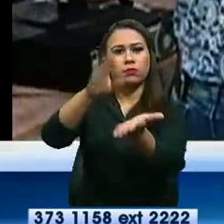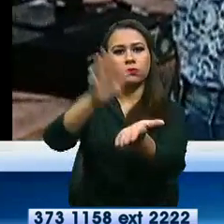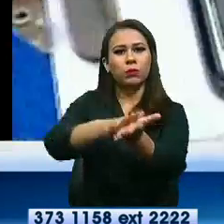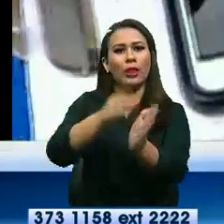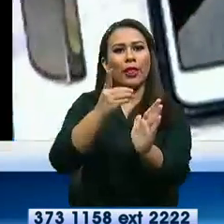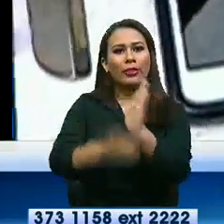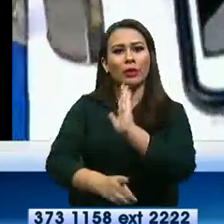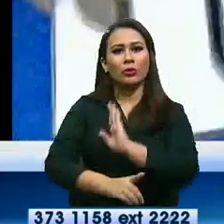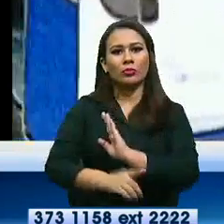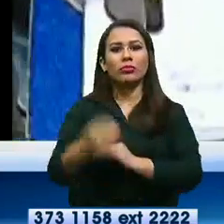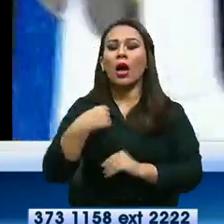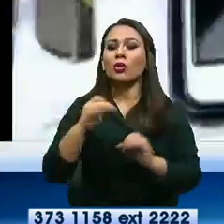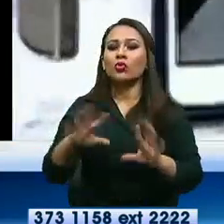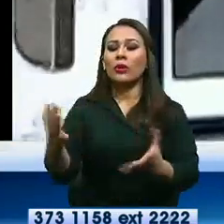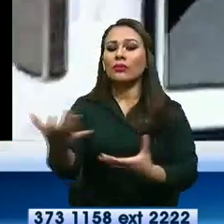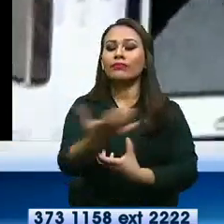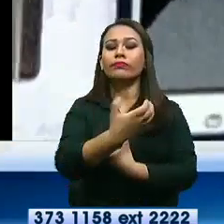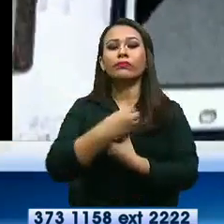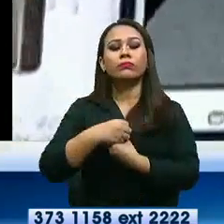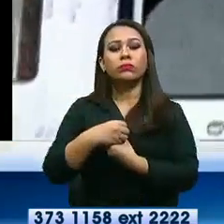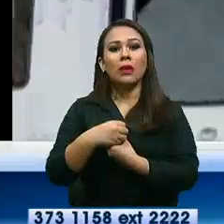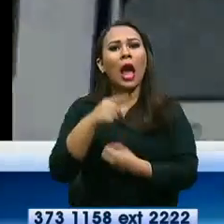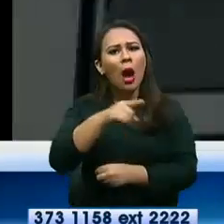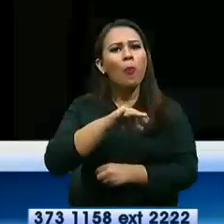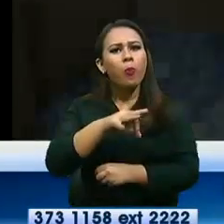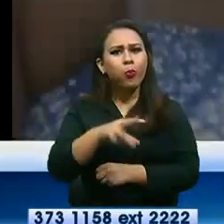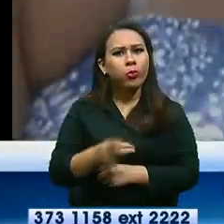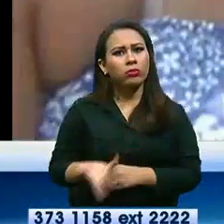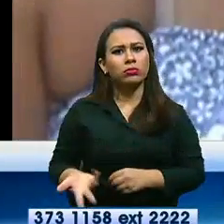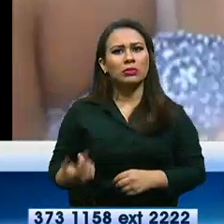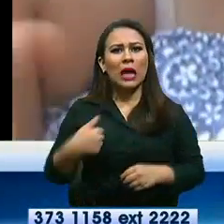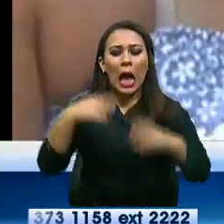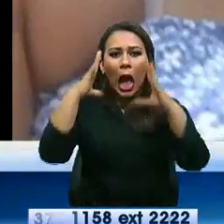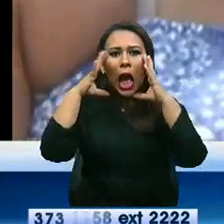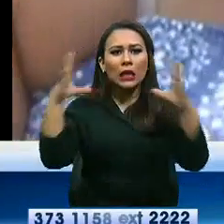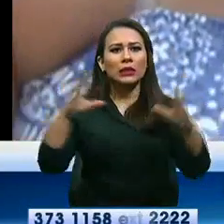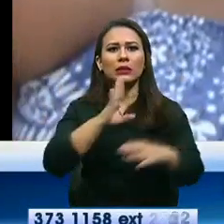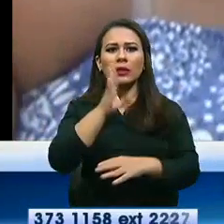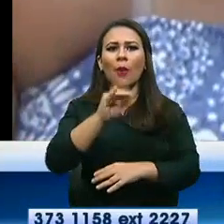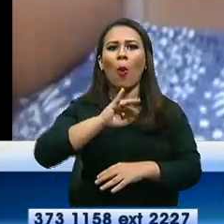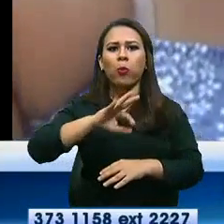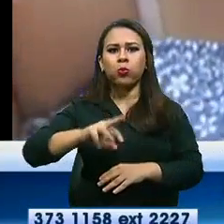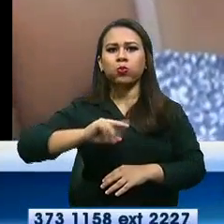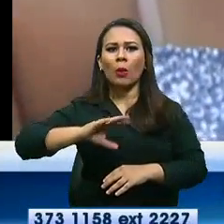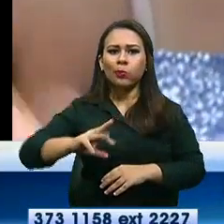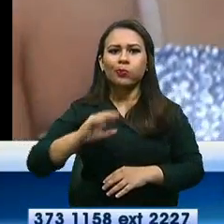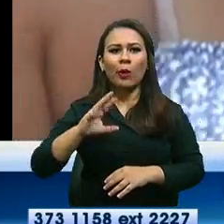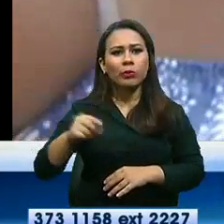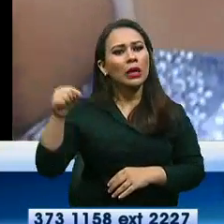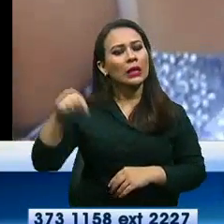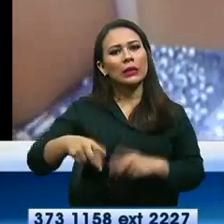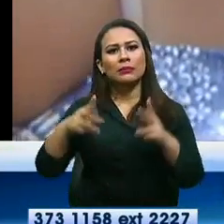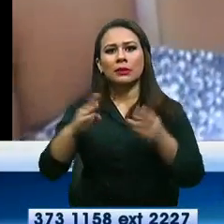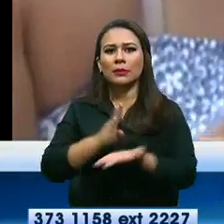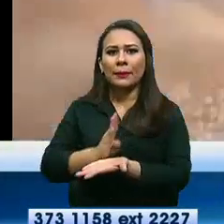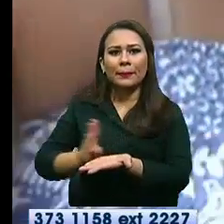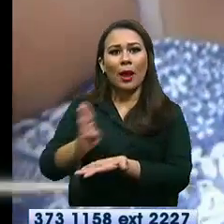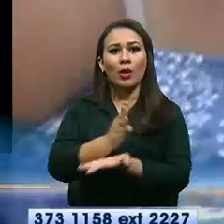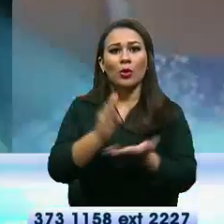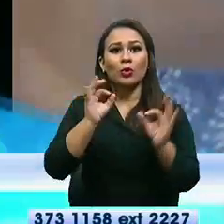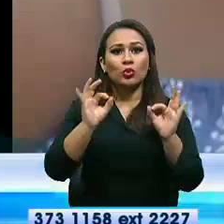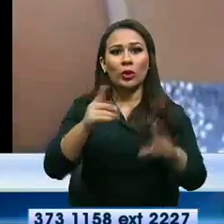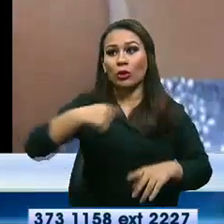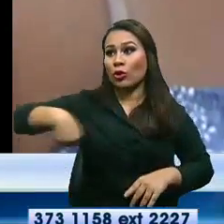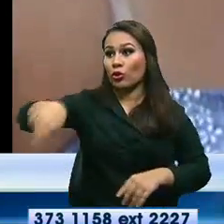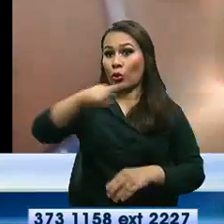y recuperó todo lo robado. Por ladrón, porque ya estamos cansados de que cada vez y cuando vengan al barrio, pero esta vez gracias a Dios que todos